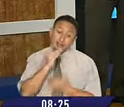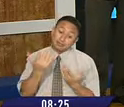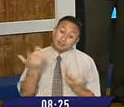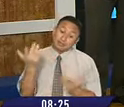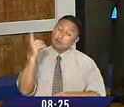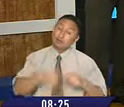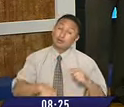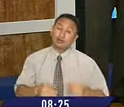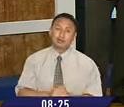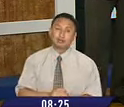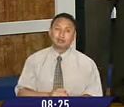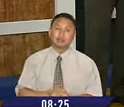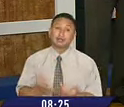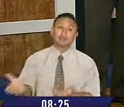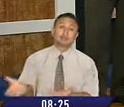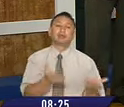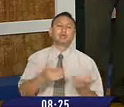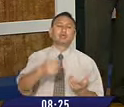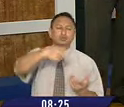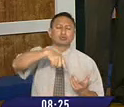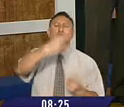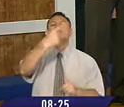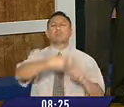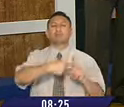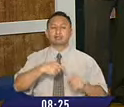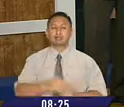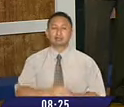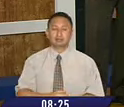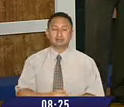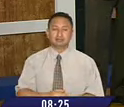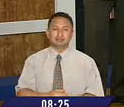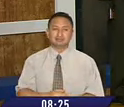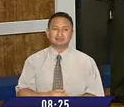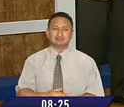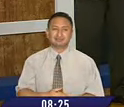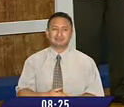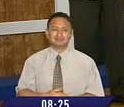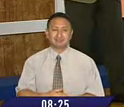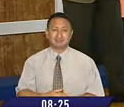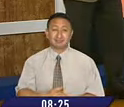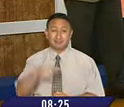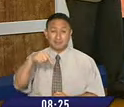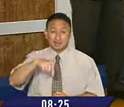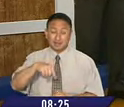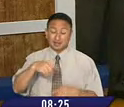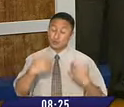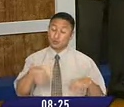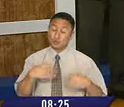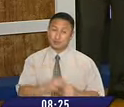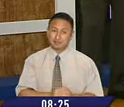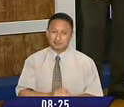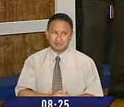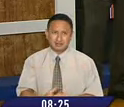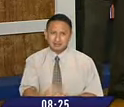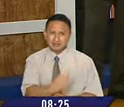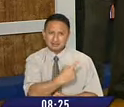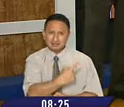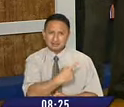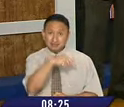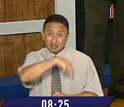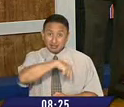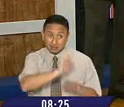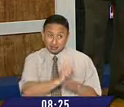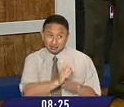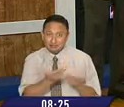Ya, mi don, vaya nomás, regrese, traerá la pierna, ¿no? Increíble. O sea, increíble. ¿Cómo pueden pasar estas cosas en el